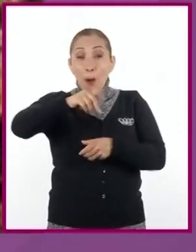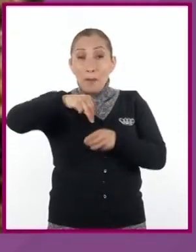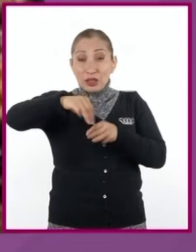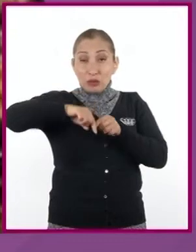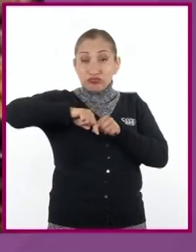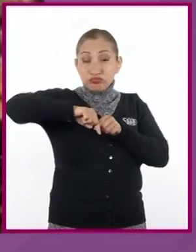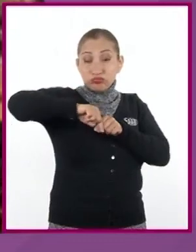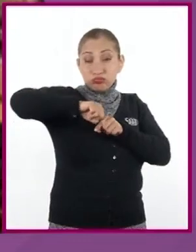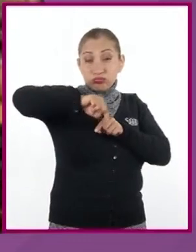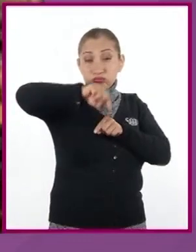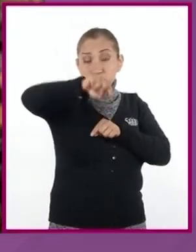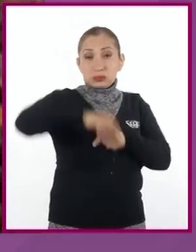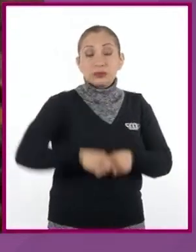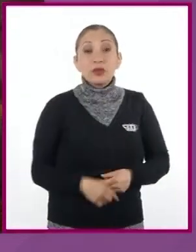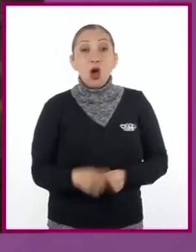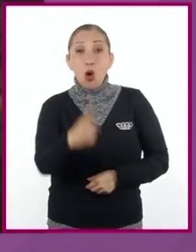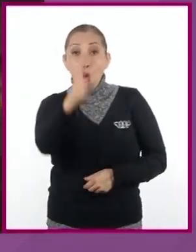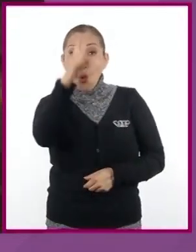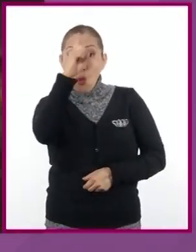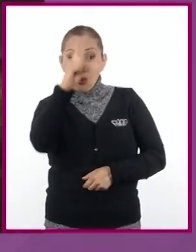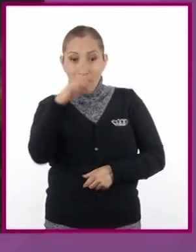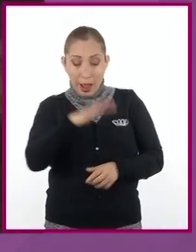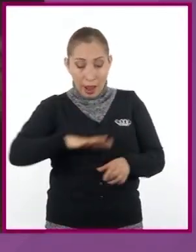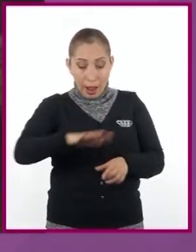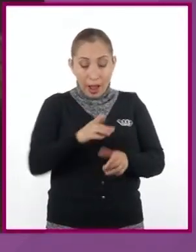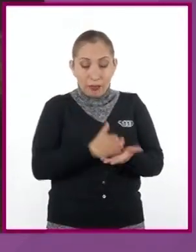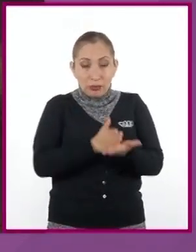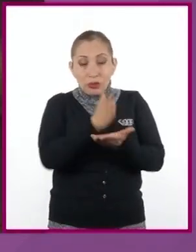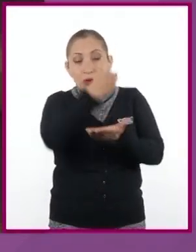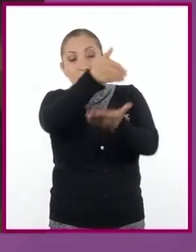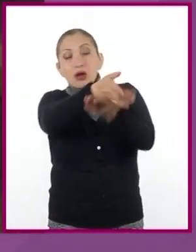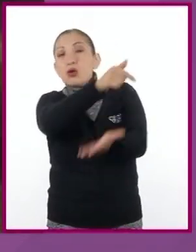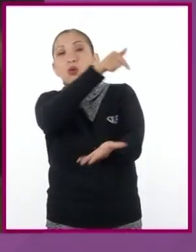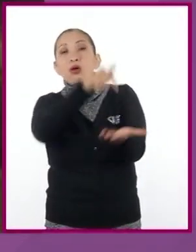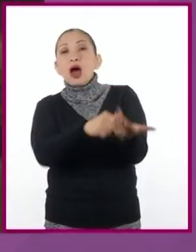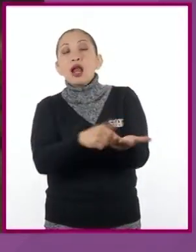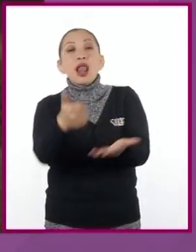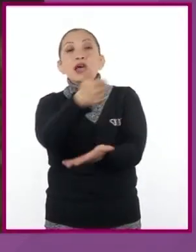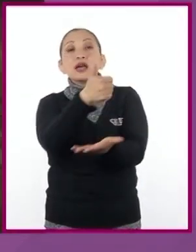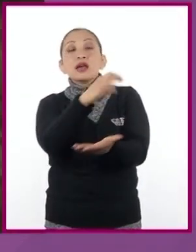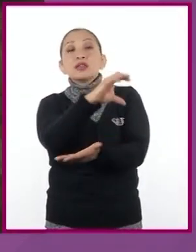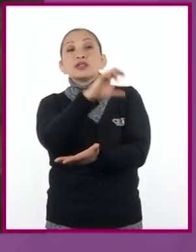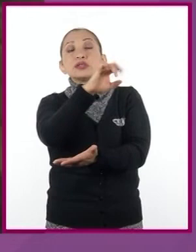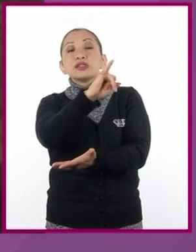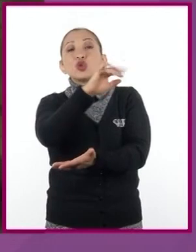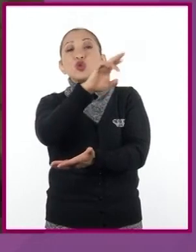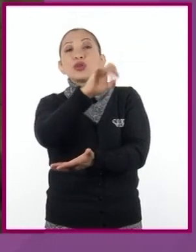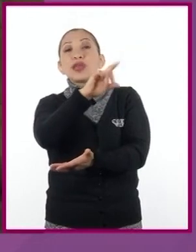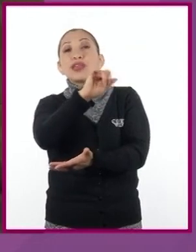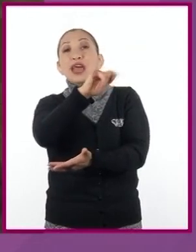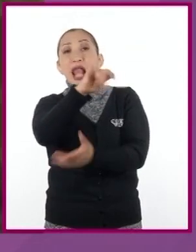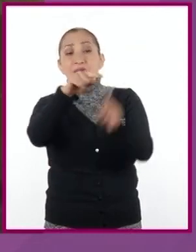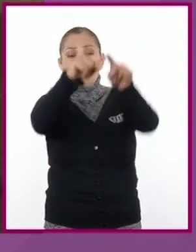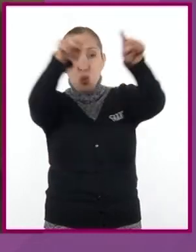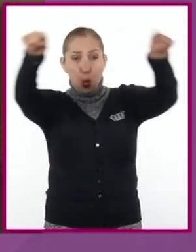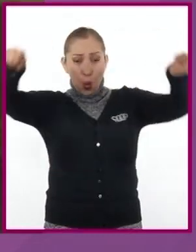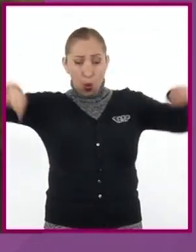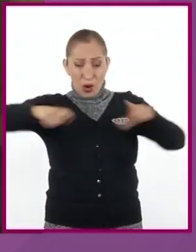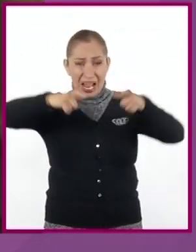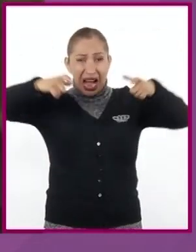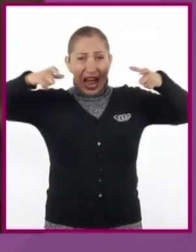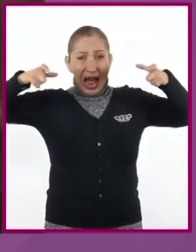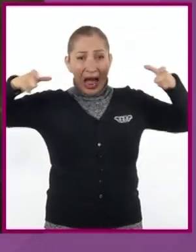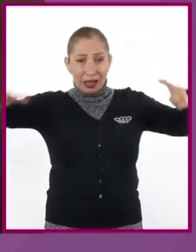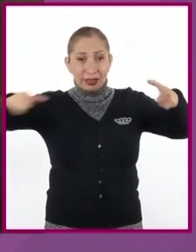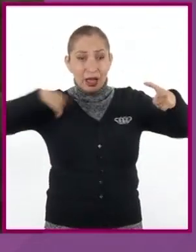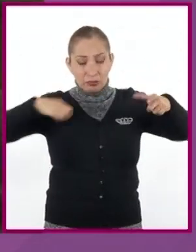longitud. Uno de sus extremos lleva al espacio conocido como la Ciudadela, una gran plataforma a la que se accede por